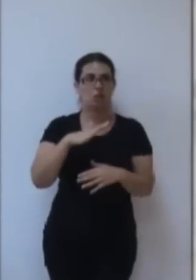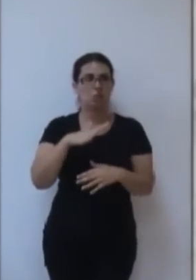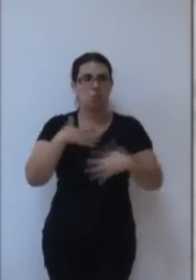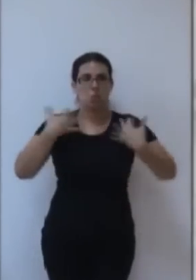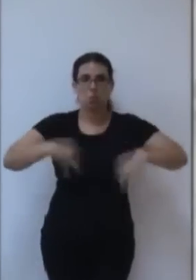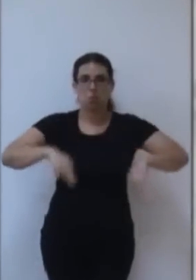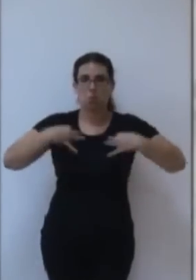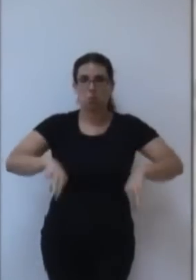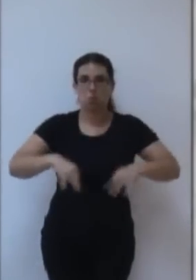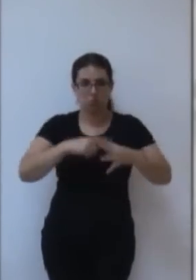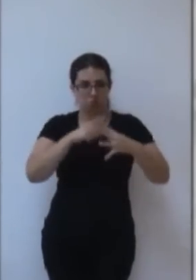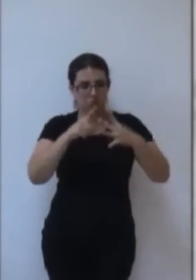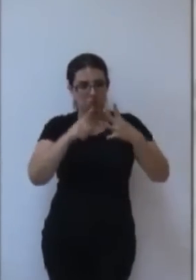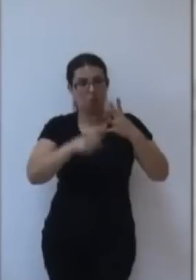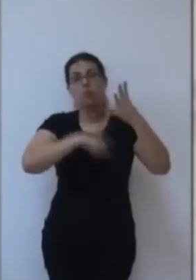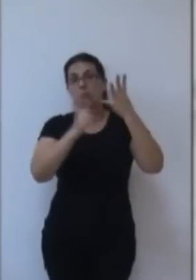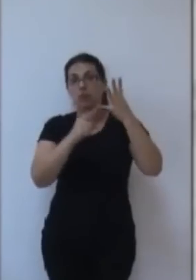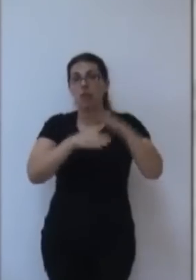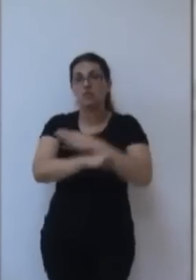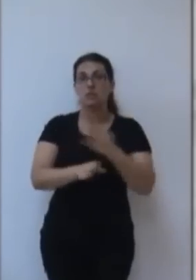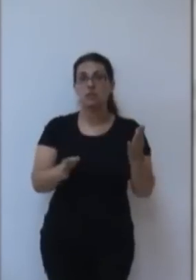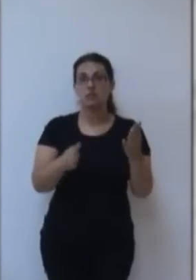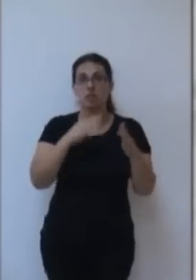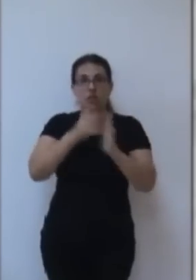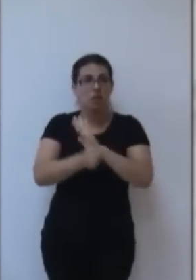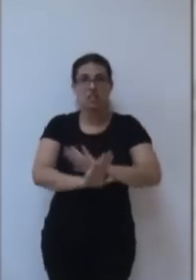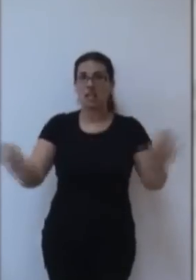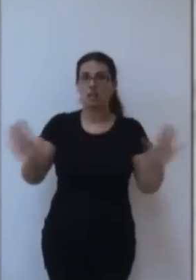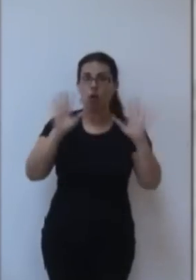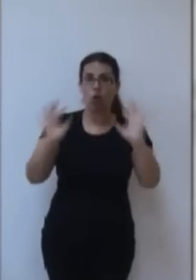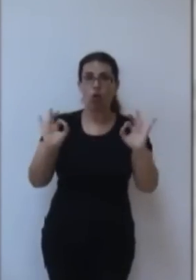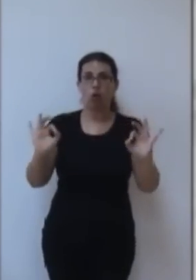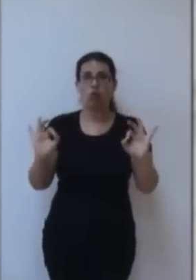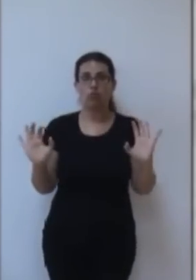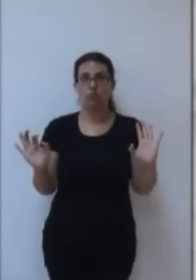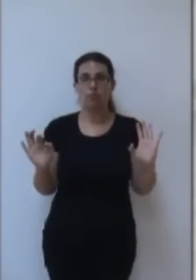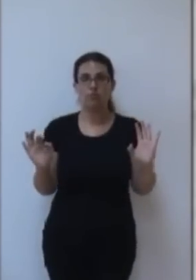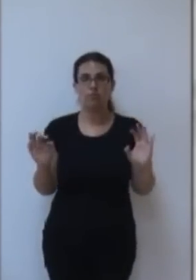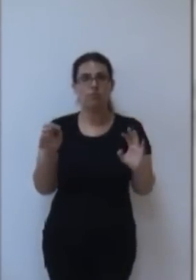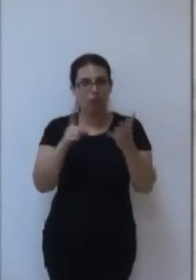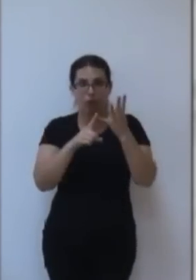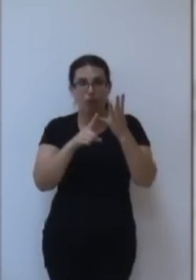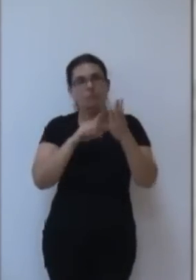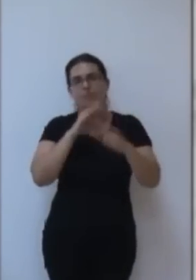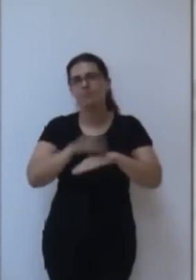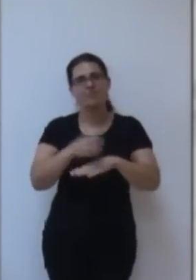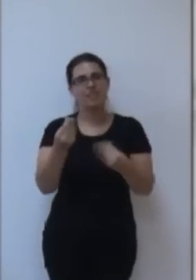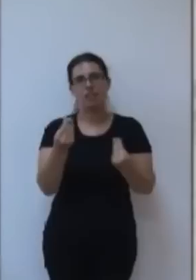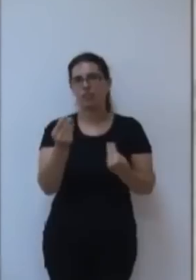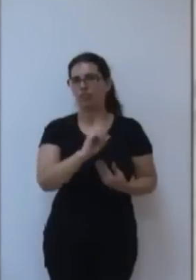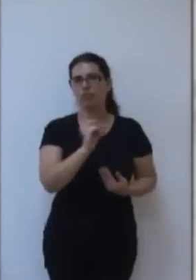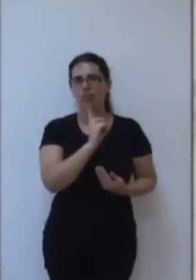que tiene que ser accesible, pues es que tiene que ser accesible, ¿no? esto no se está siguiendo así, ¿no?